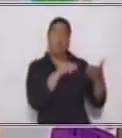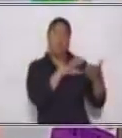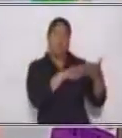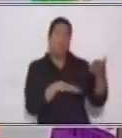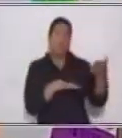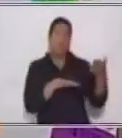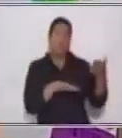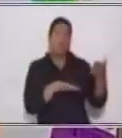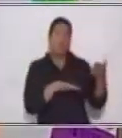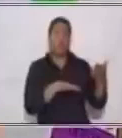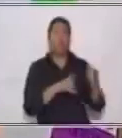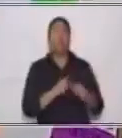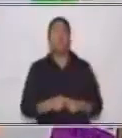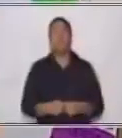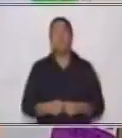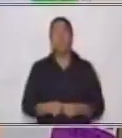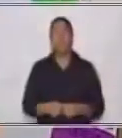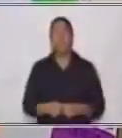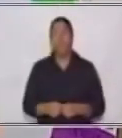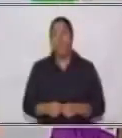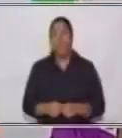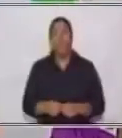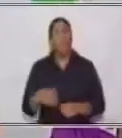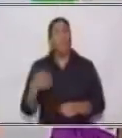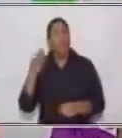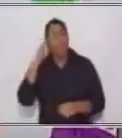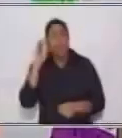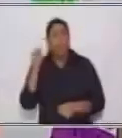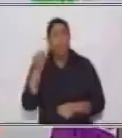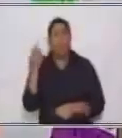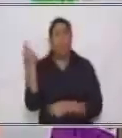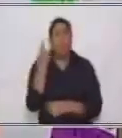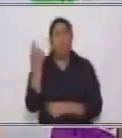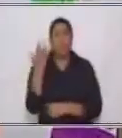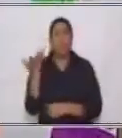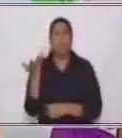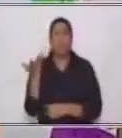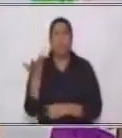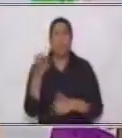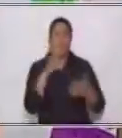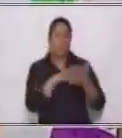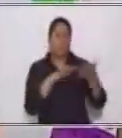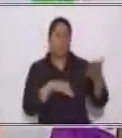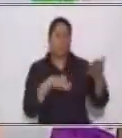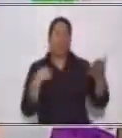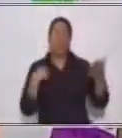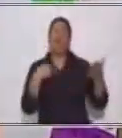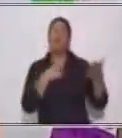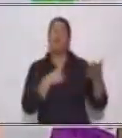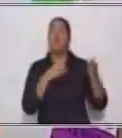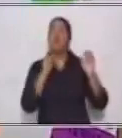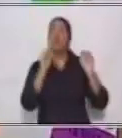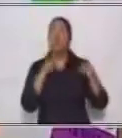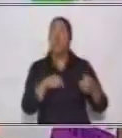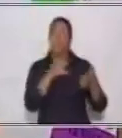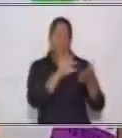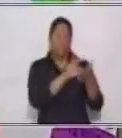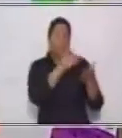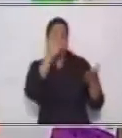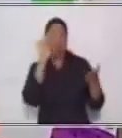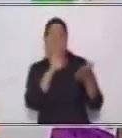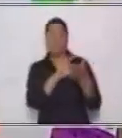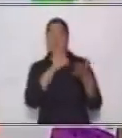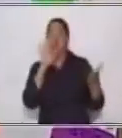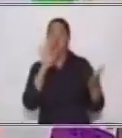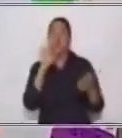ideas principales? Pues para elegir la información clave, las ideas importantes o